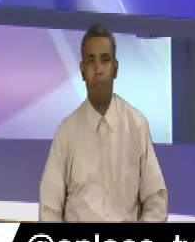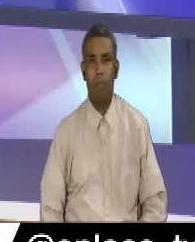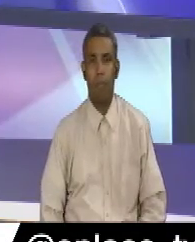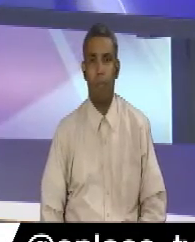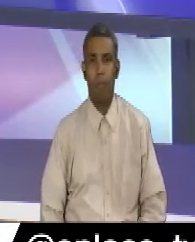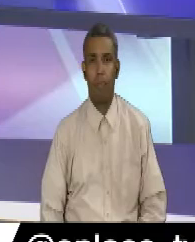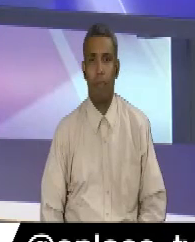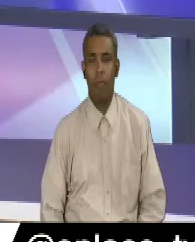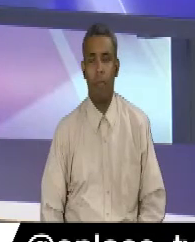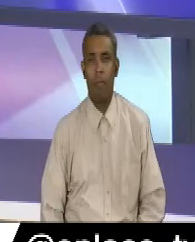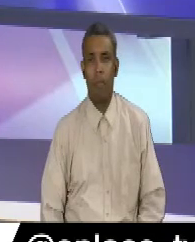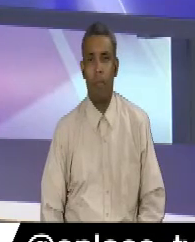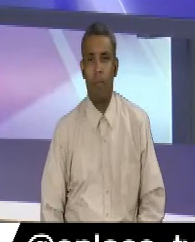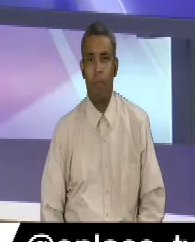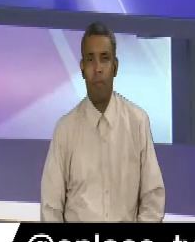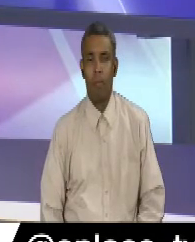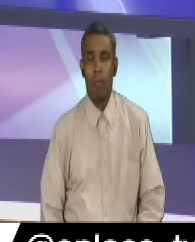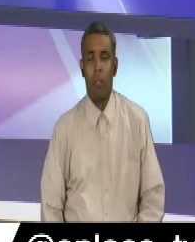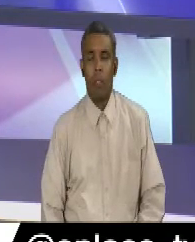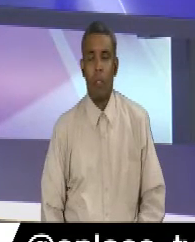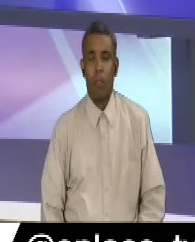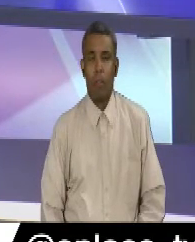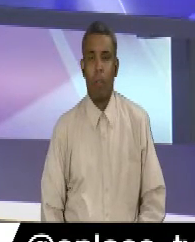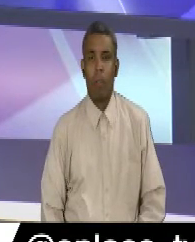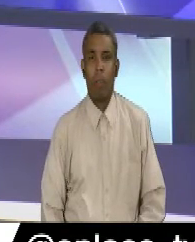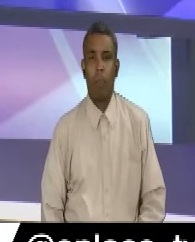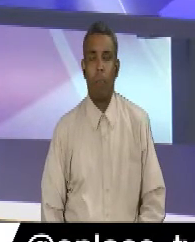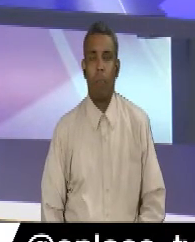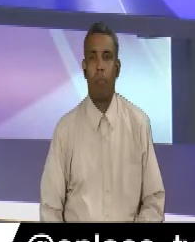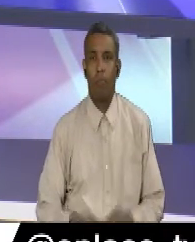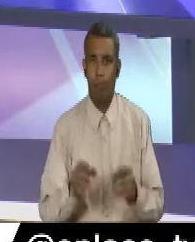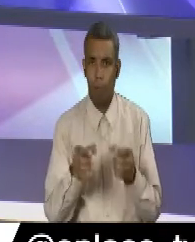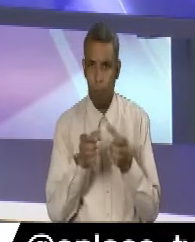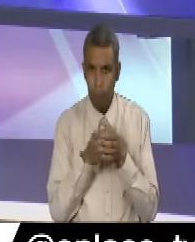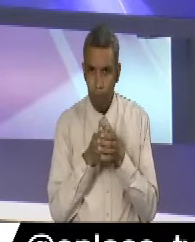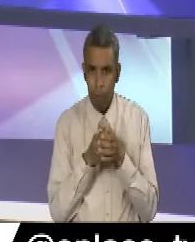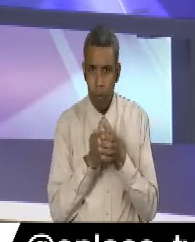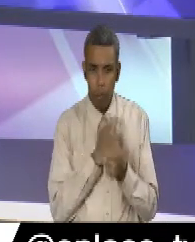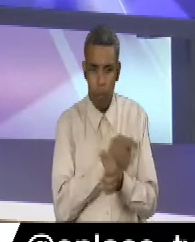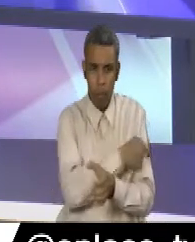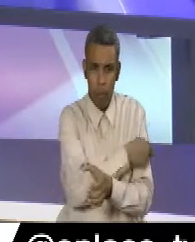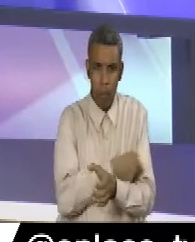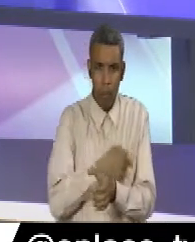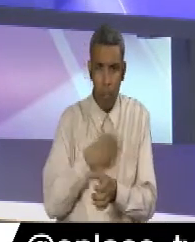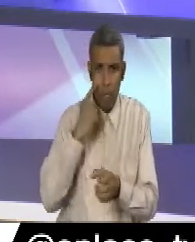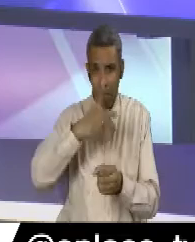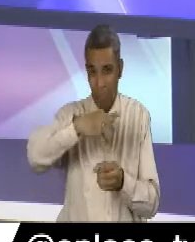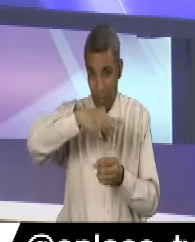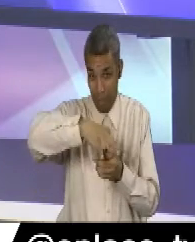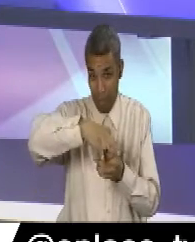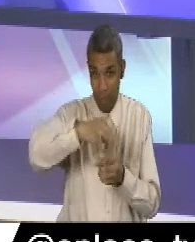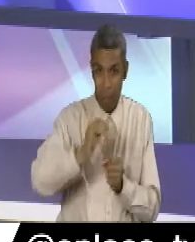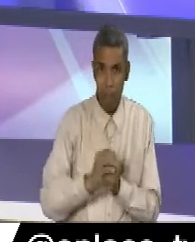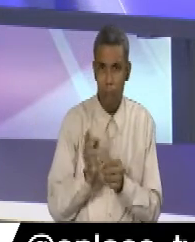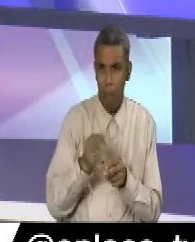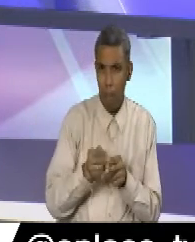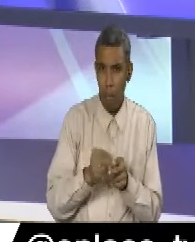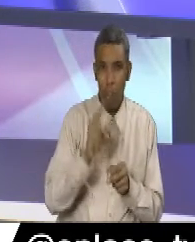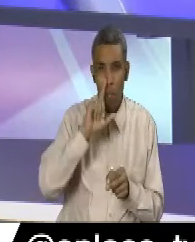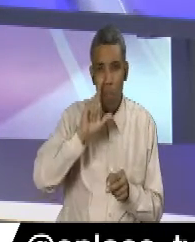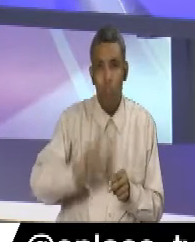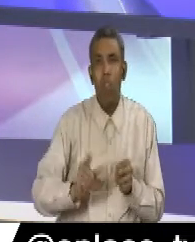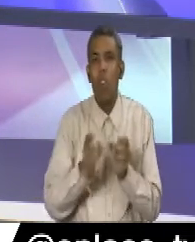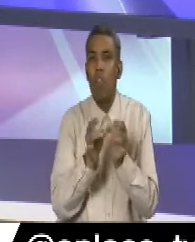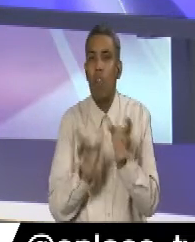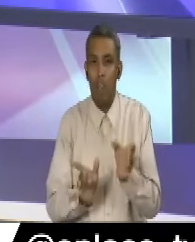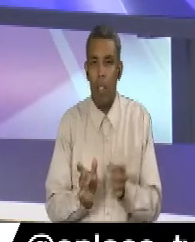Dos nuevos registradores delegados fueron presentados de manera oficial en el cuarto comité de seguimiento electoral. El acto se cumplió en las